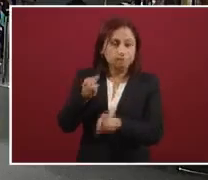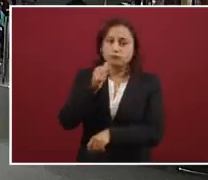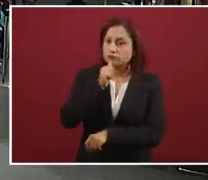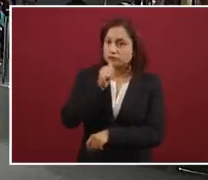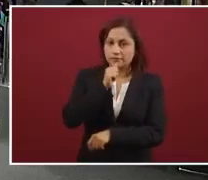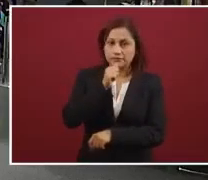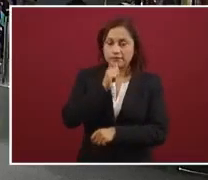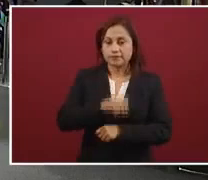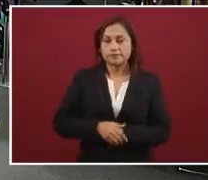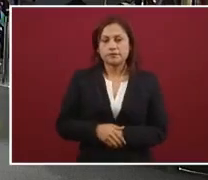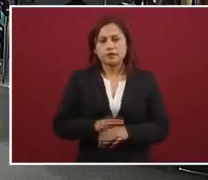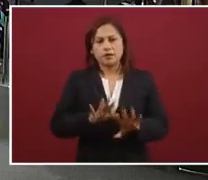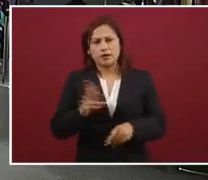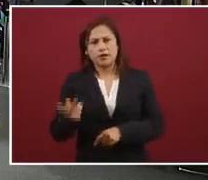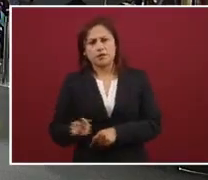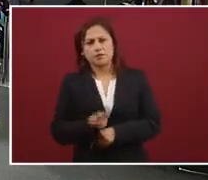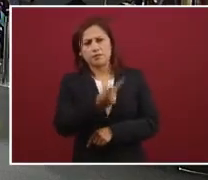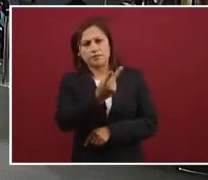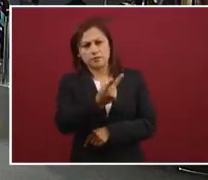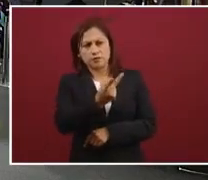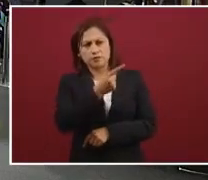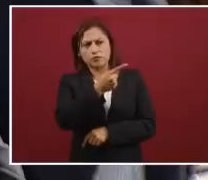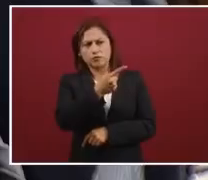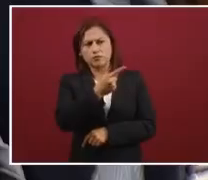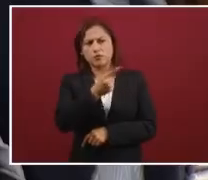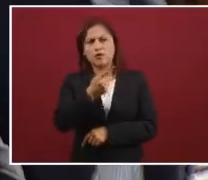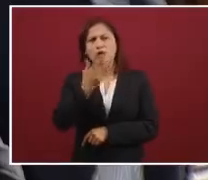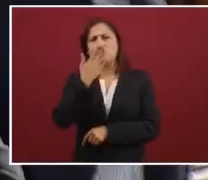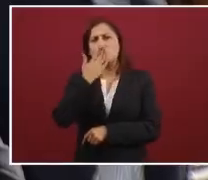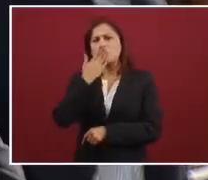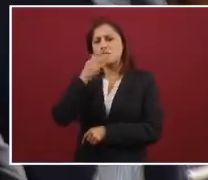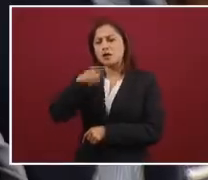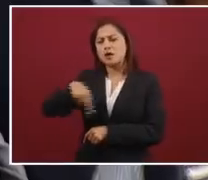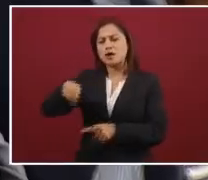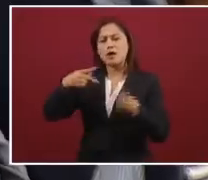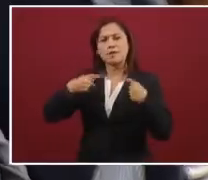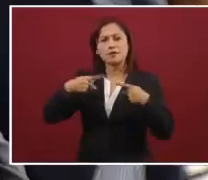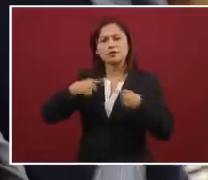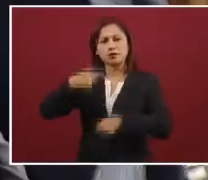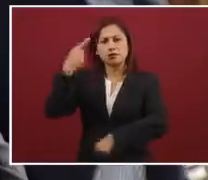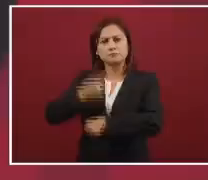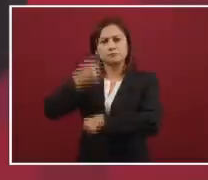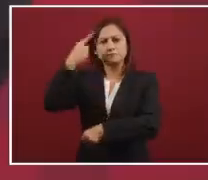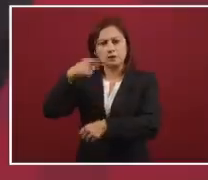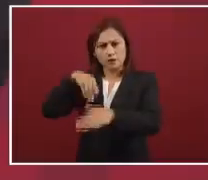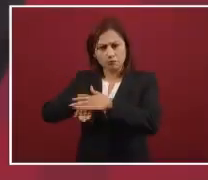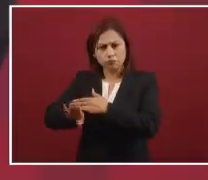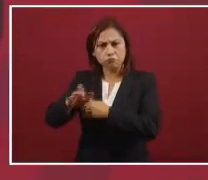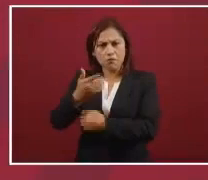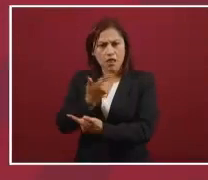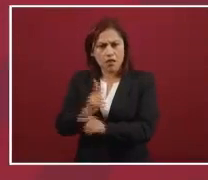No se tiene contemplado que los sonorenses tengan libre paso y no paguen. No se tiene contemplado,